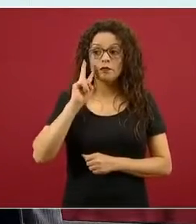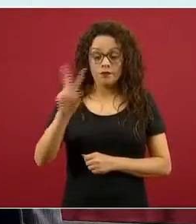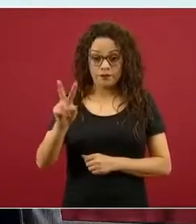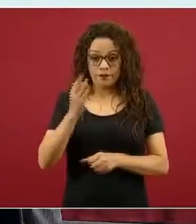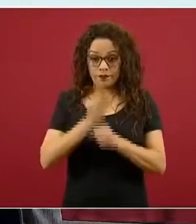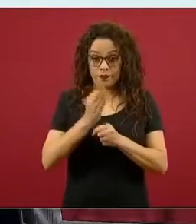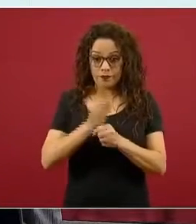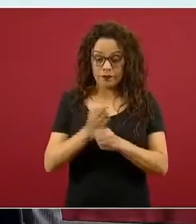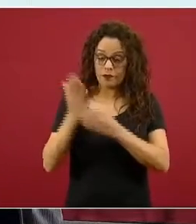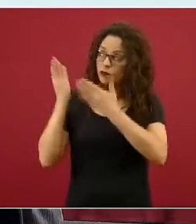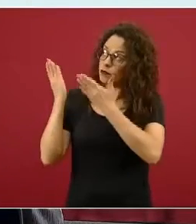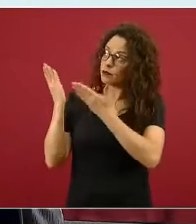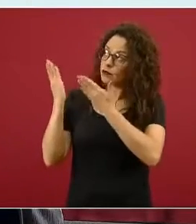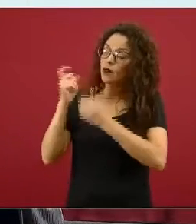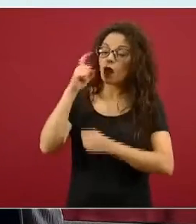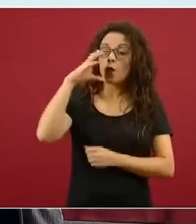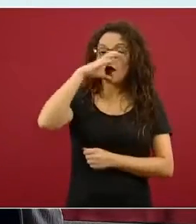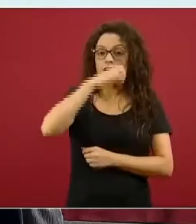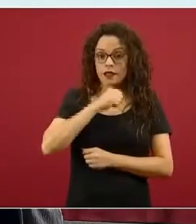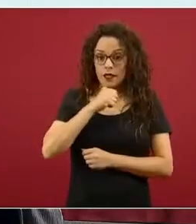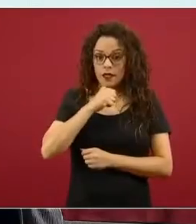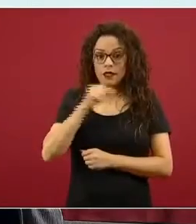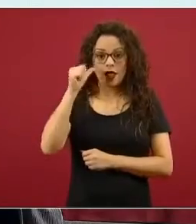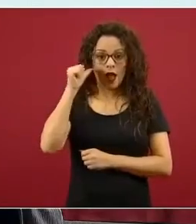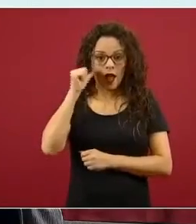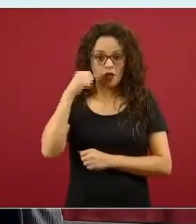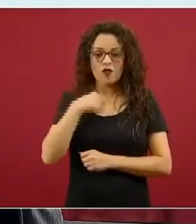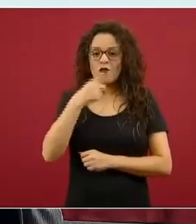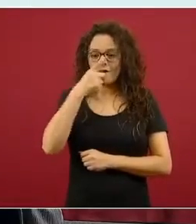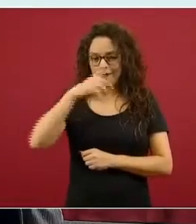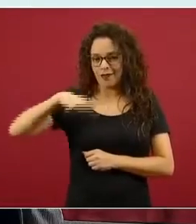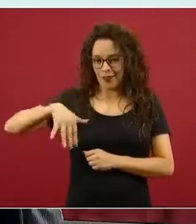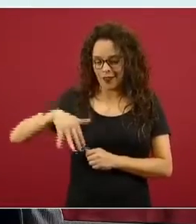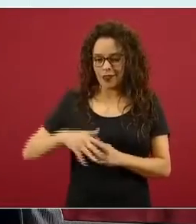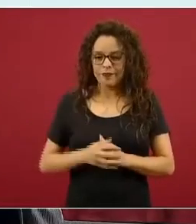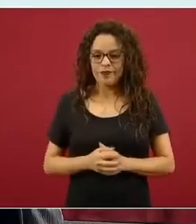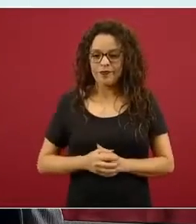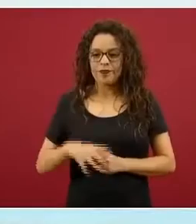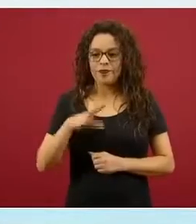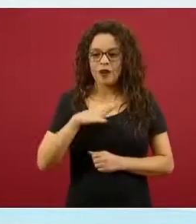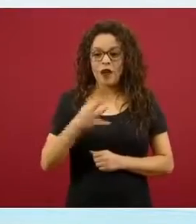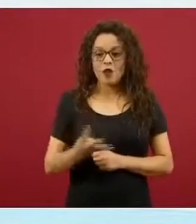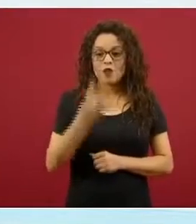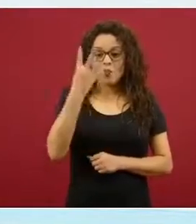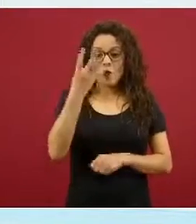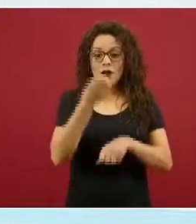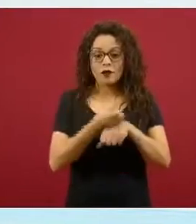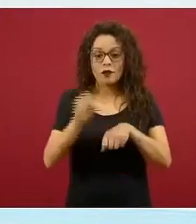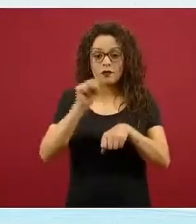una de las entidades que señalé ayer, pues tenemos ya prácticamente 4 semanas